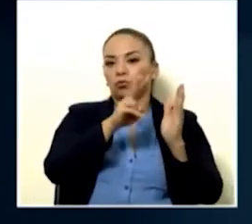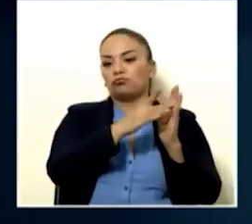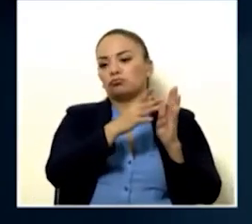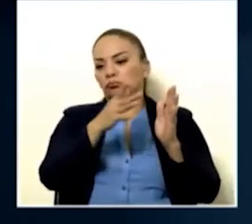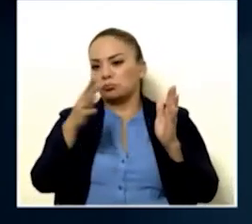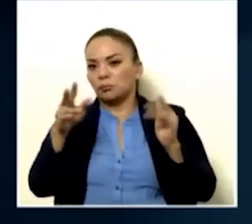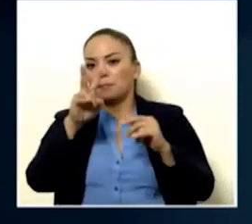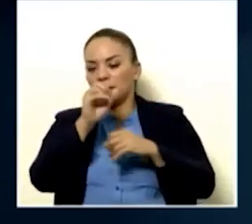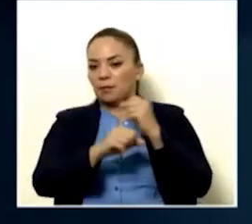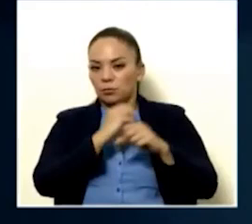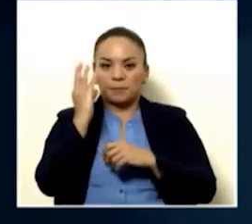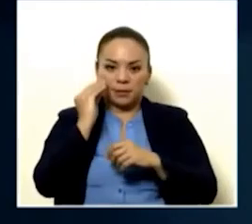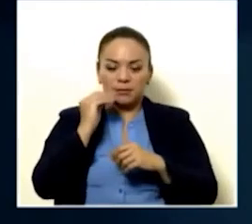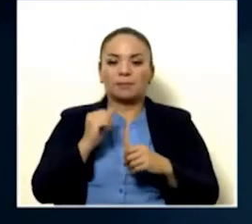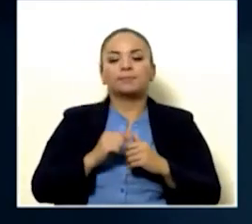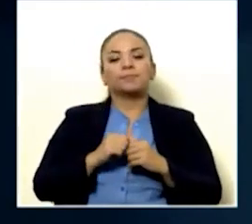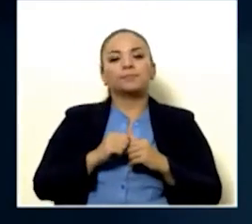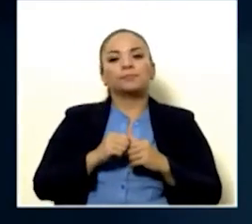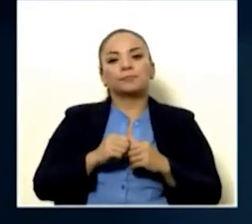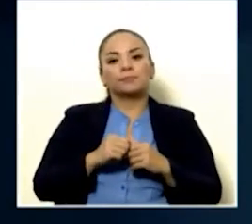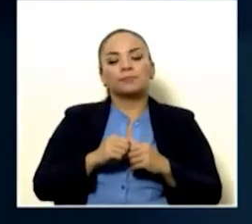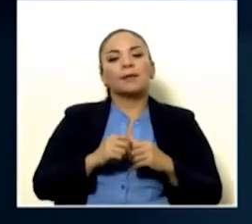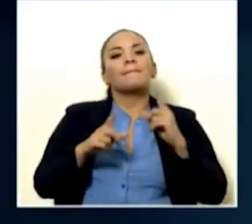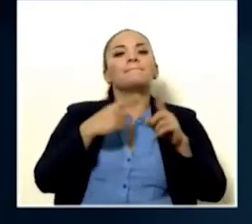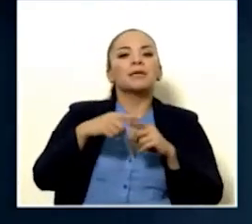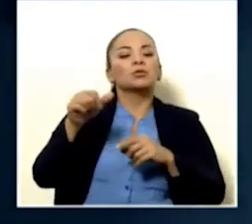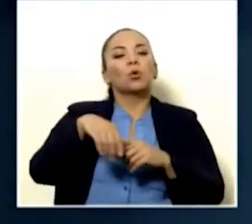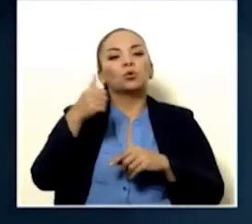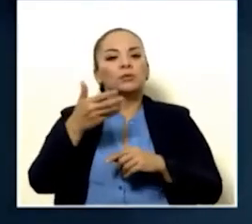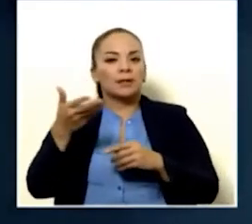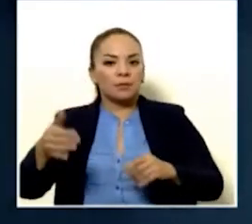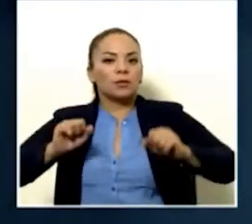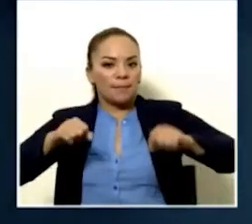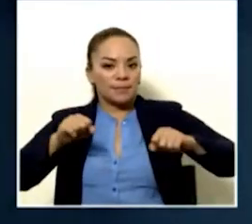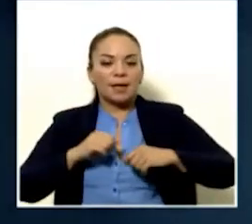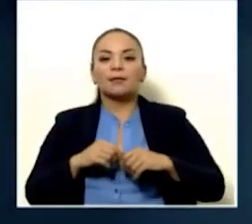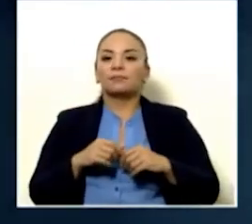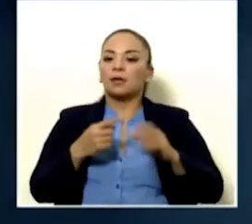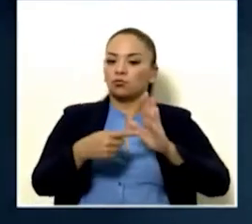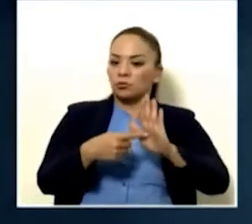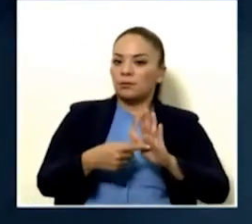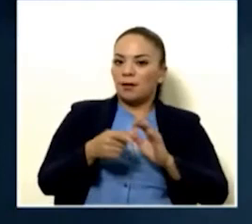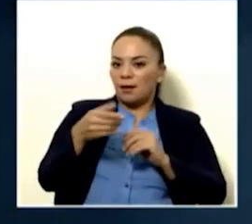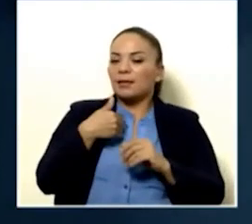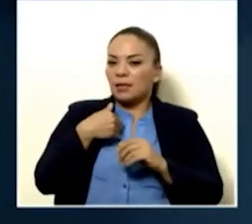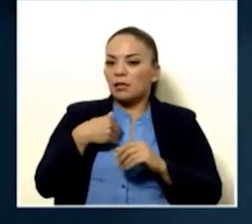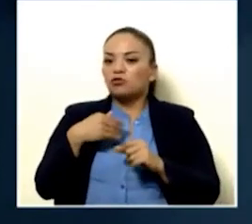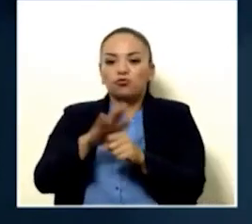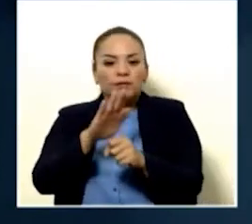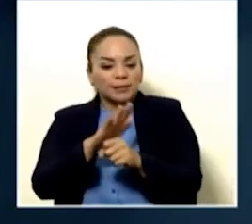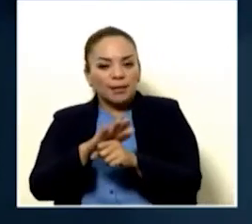adelante, y algunos otros elementos de capacidad de la empresa que demostrara que tuviera suficiente capital de trabajo